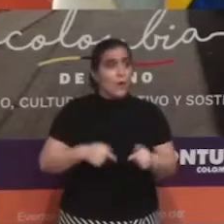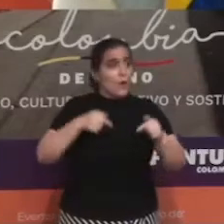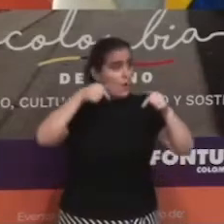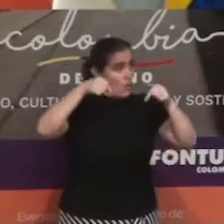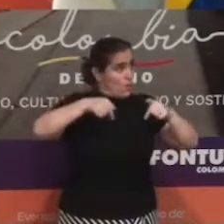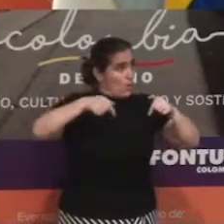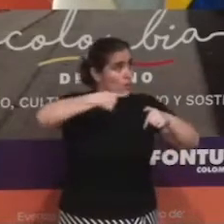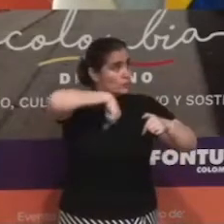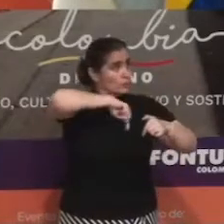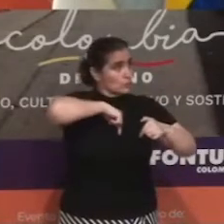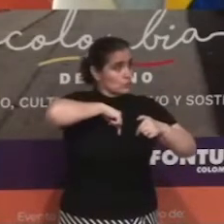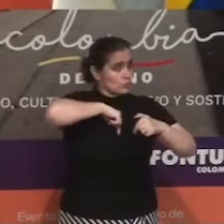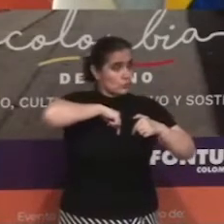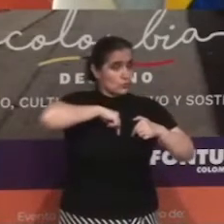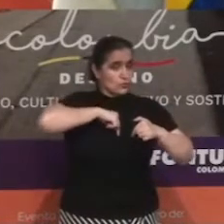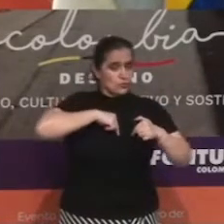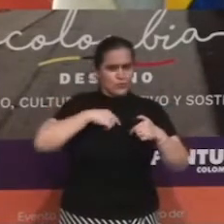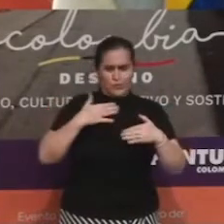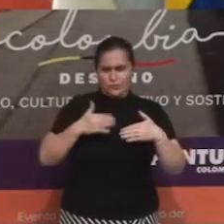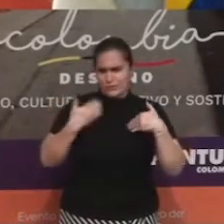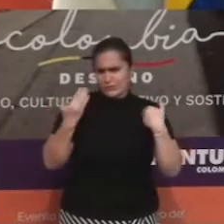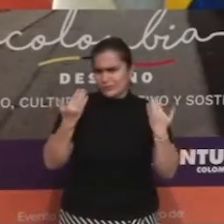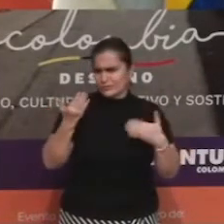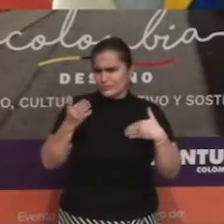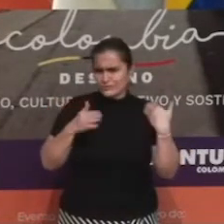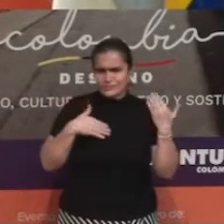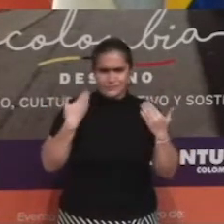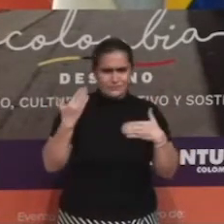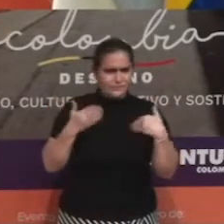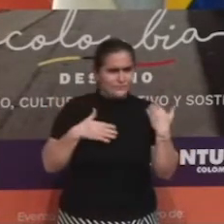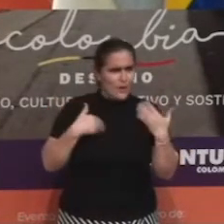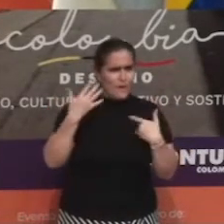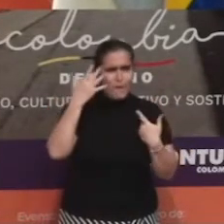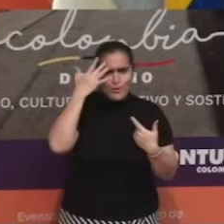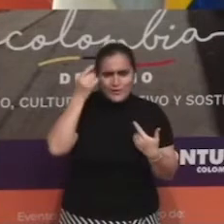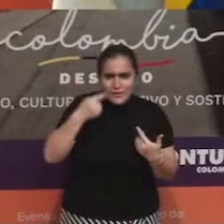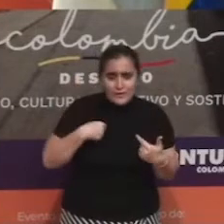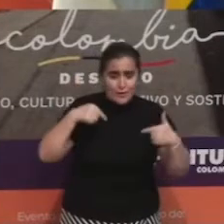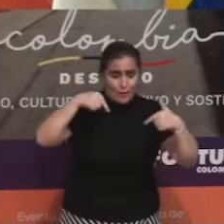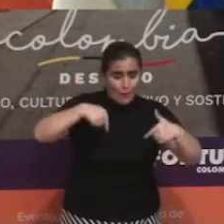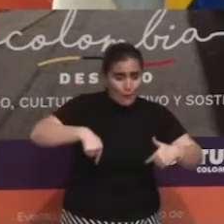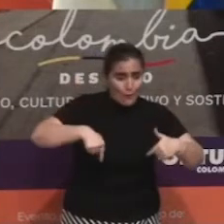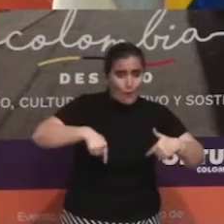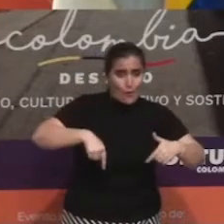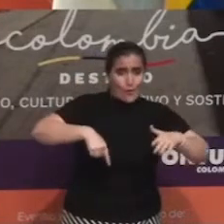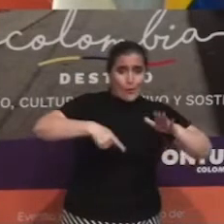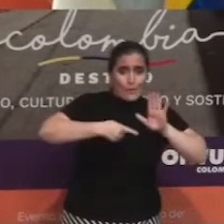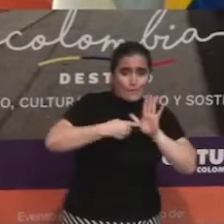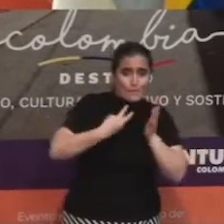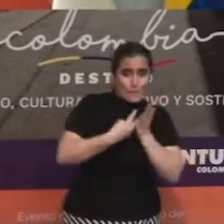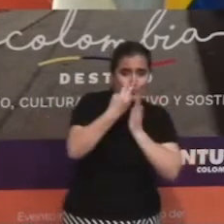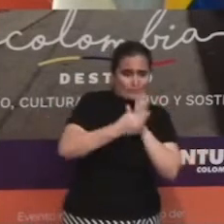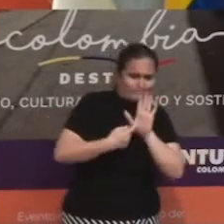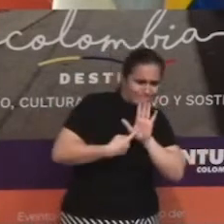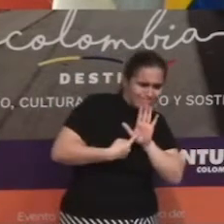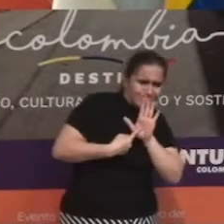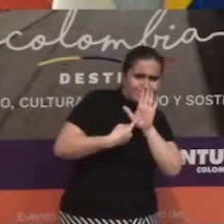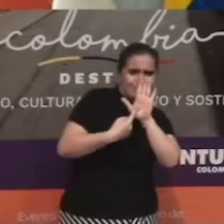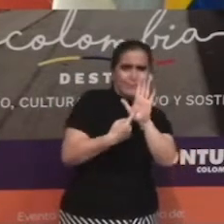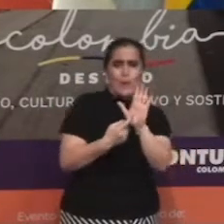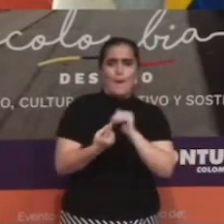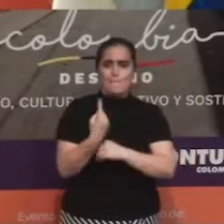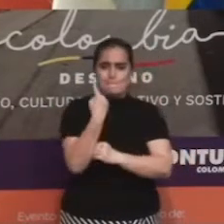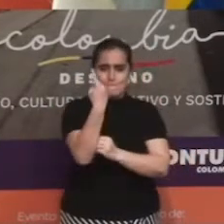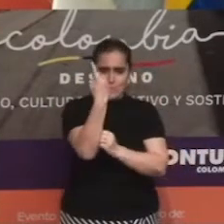Estamos muy complacidos de poder entregarle al país finalmente esta política que lo que busca es reforzar los